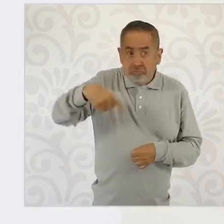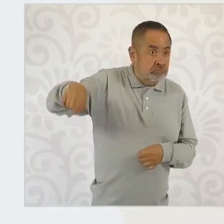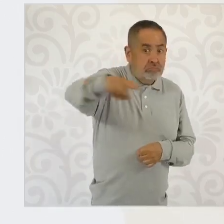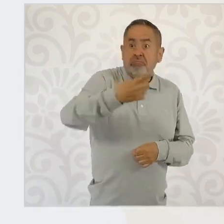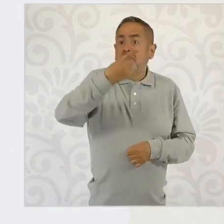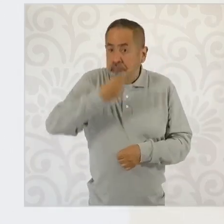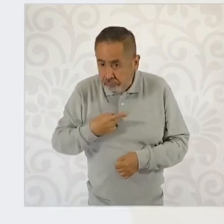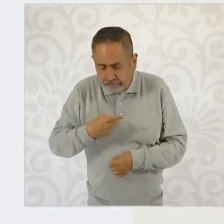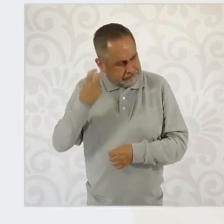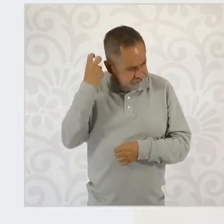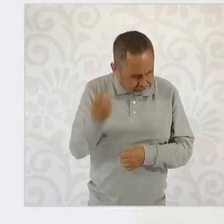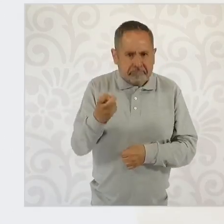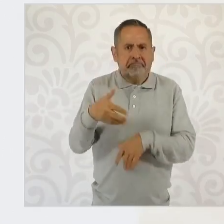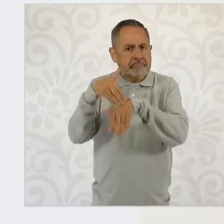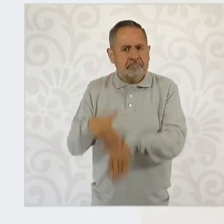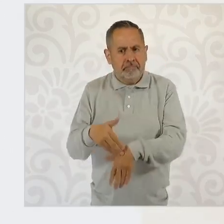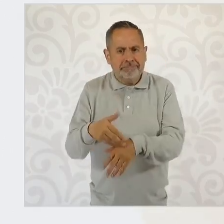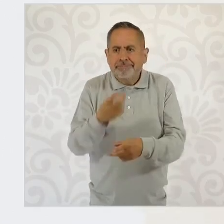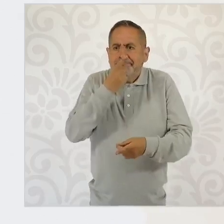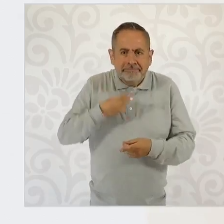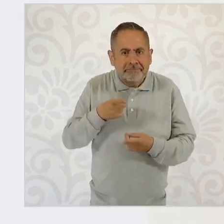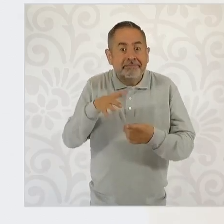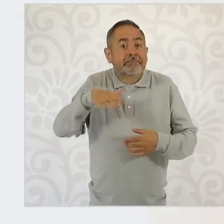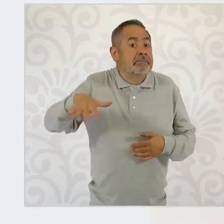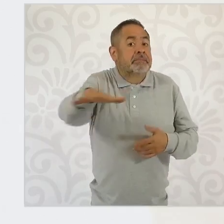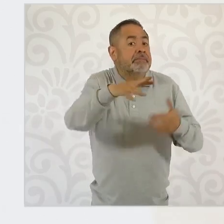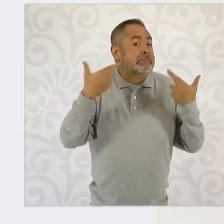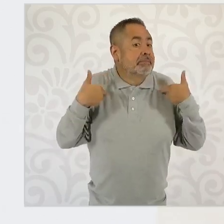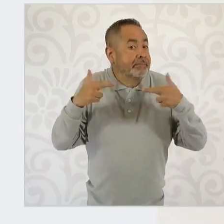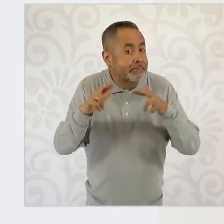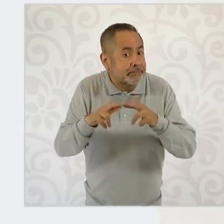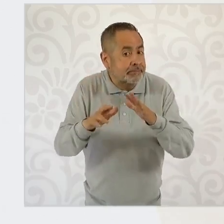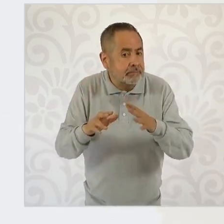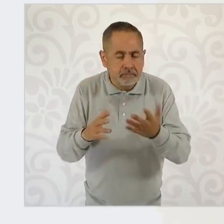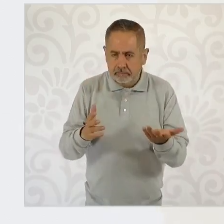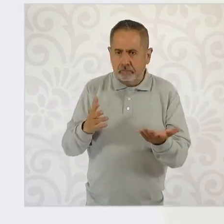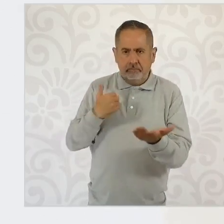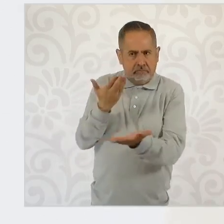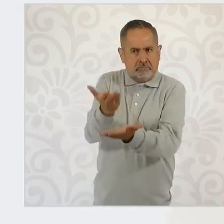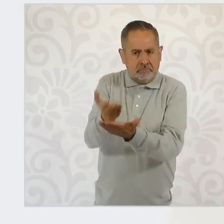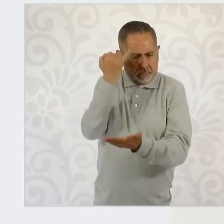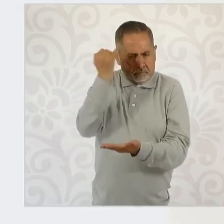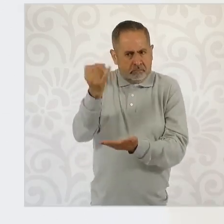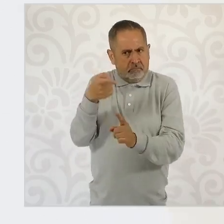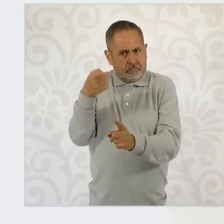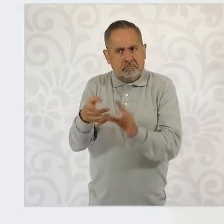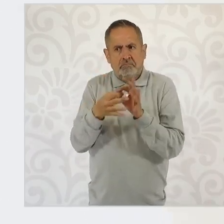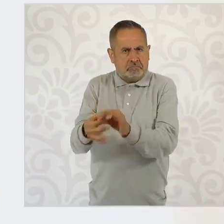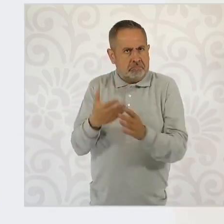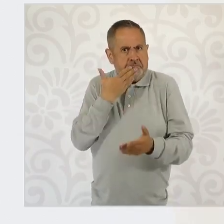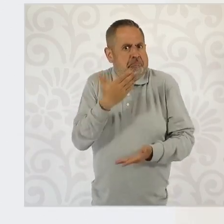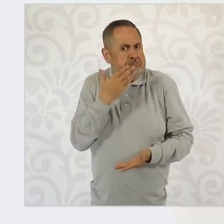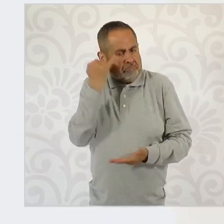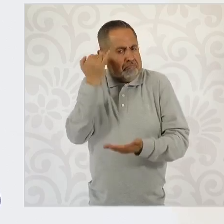Entonces, es una propuesta creemos acorde con el tiempo que